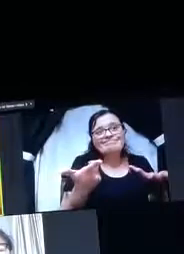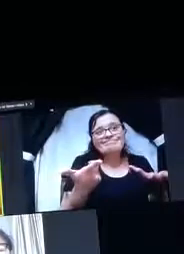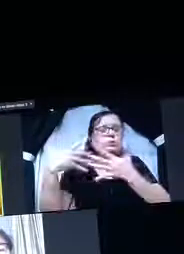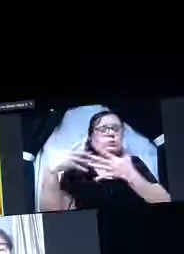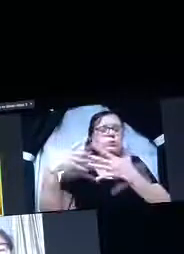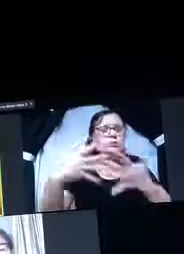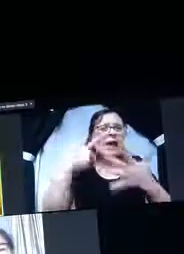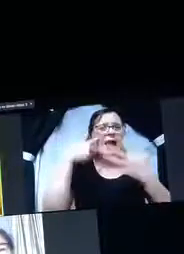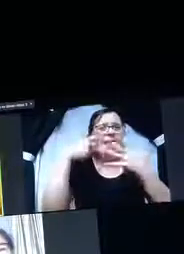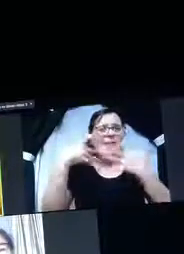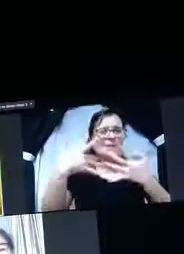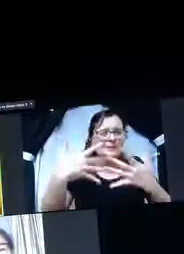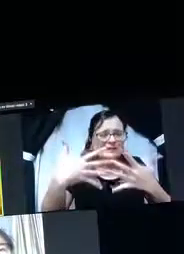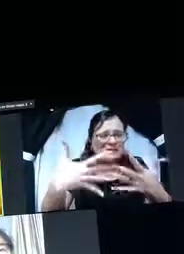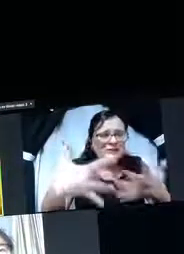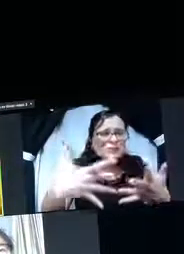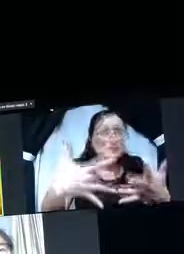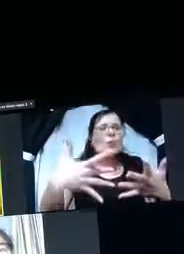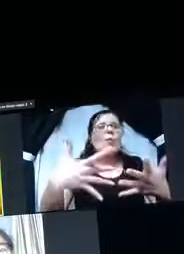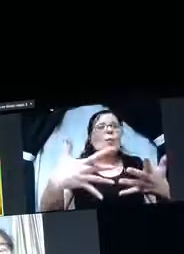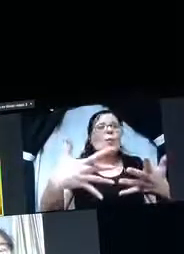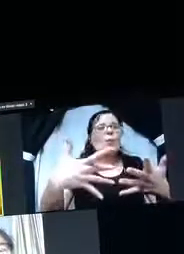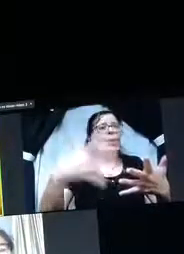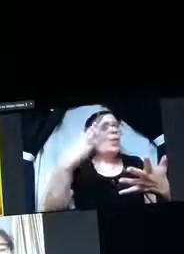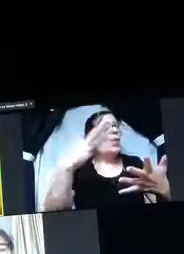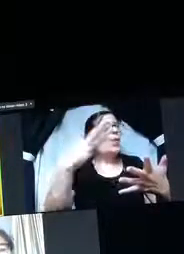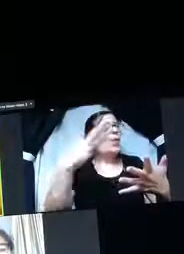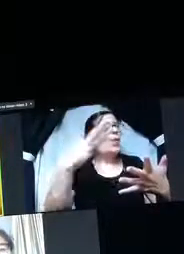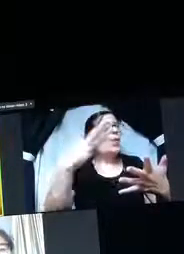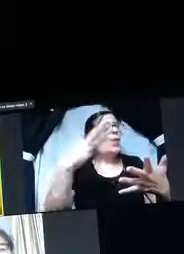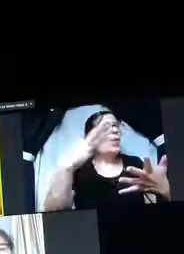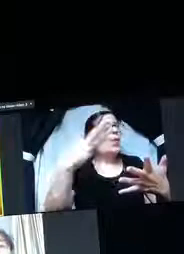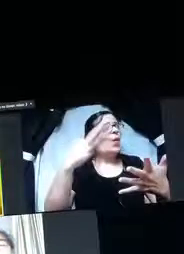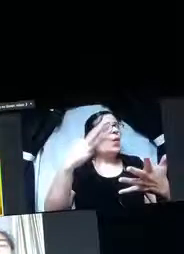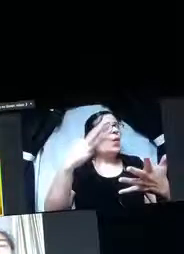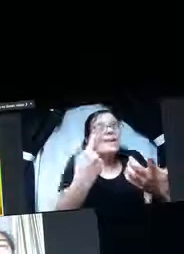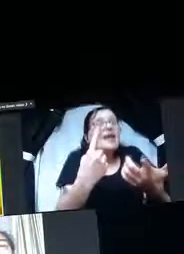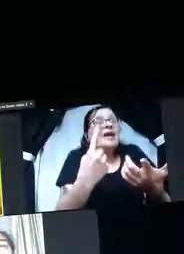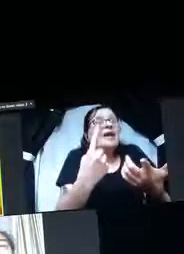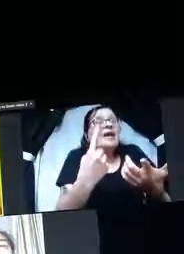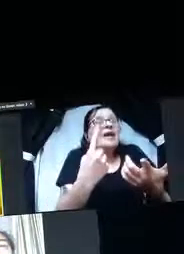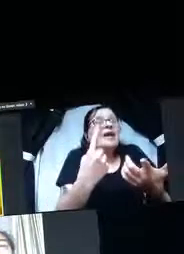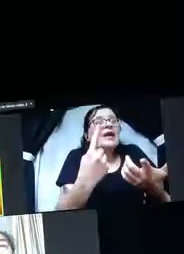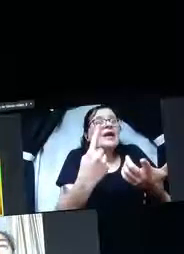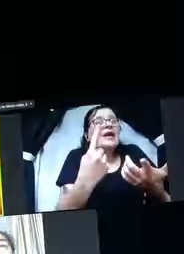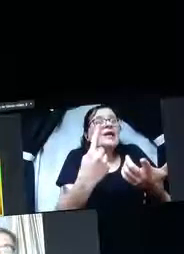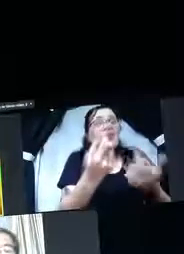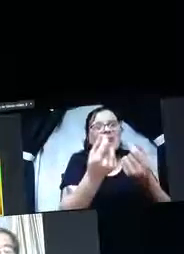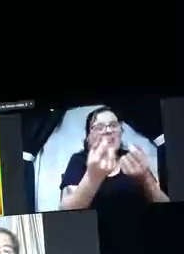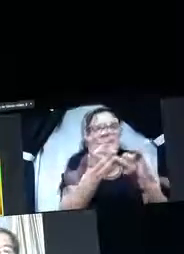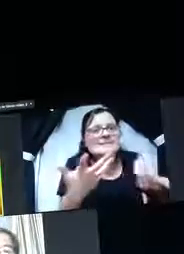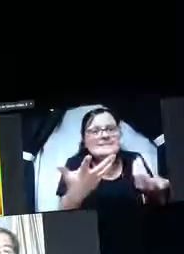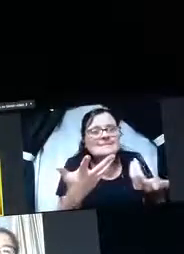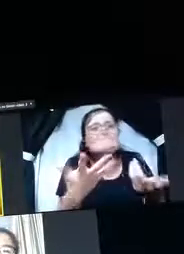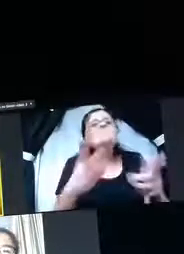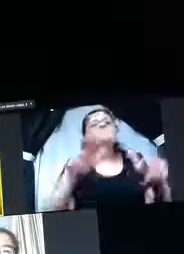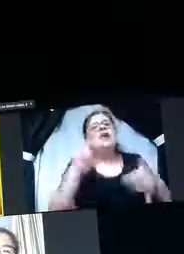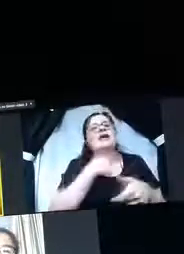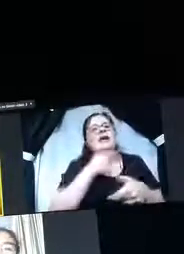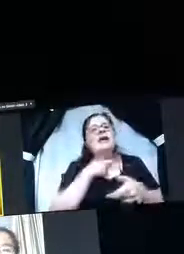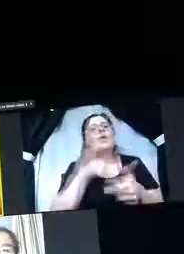pruebas que puedan medir estas cuestiones en la población con discapacidad